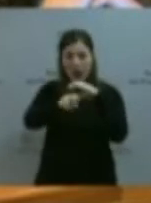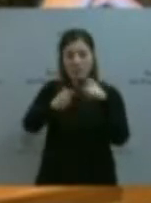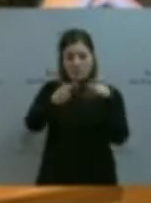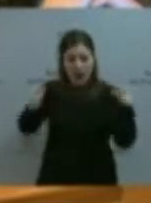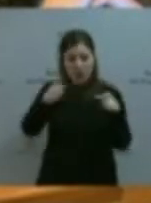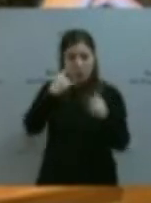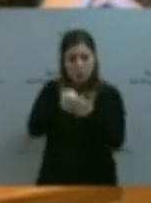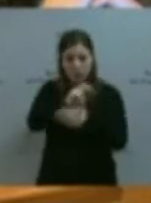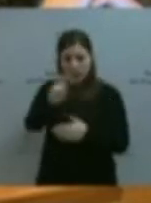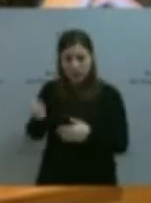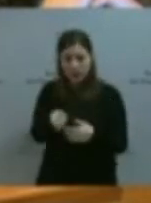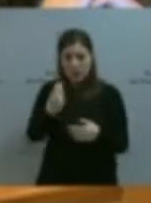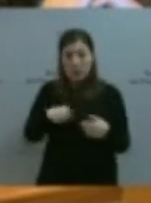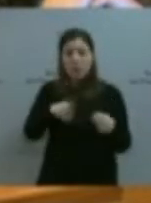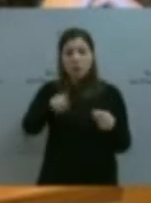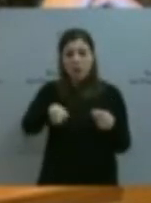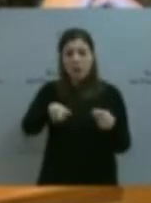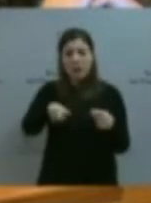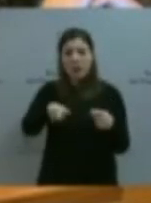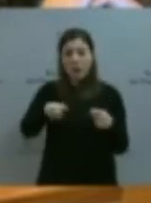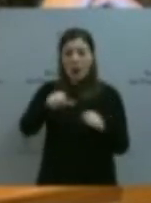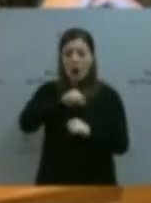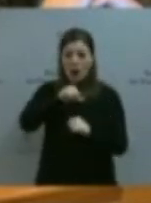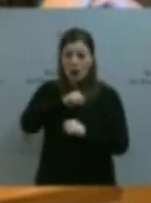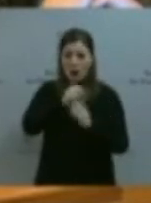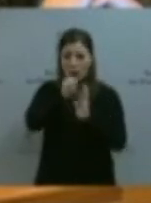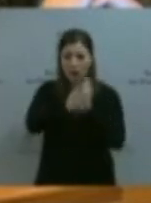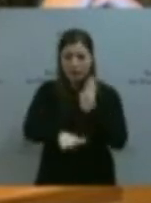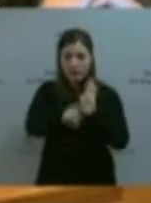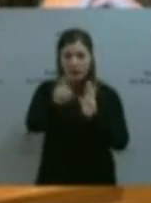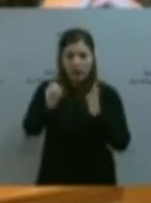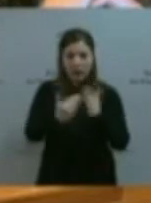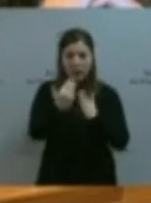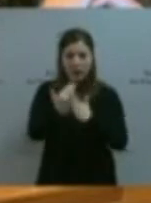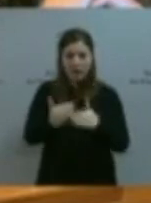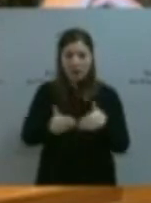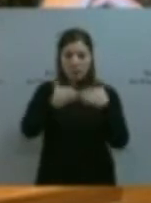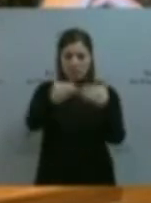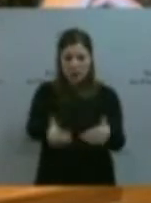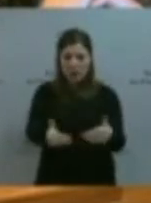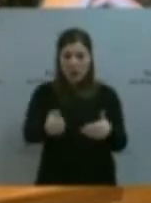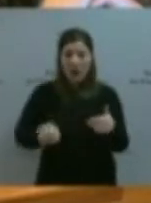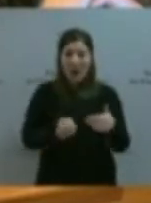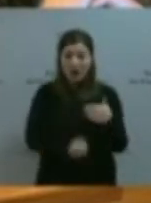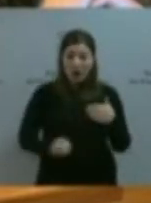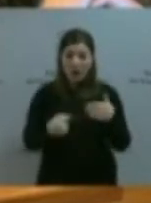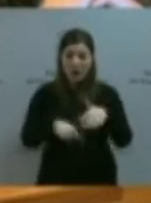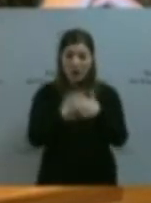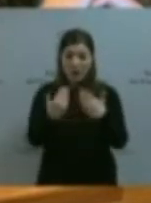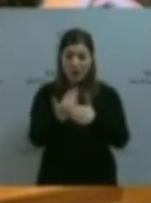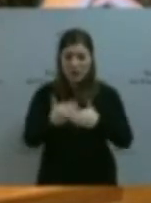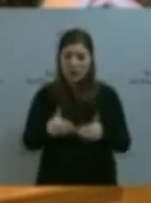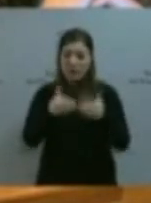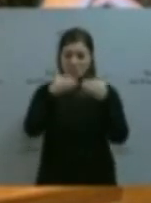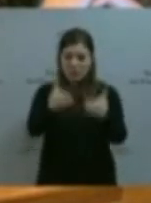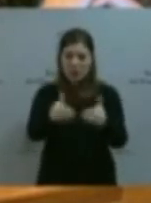lista de espera, 20 días más de demora, en ecografía ha aumentado en 16 días y 400 personas más en espera. Por ejemplo, en consultas